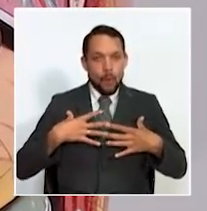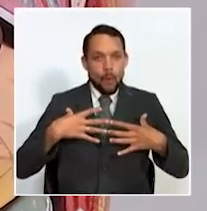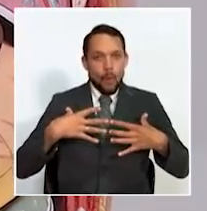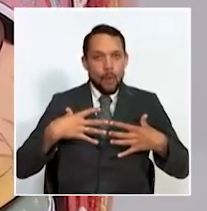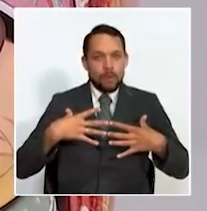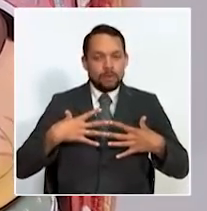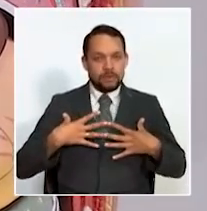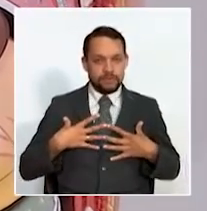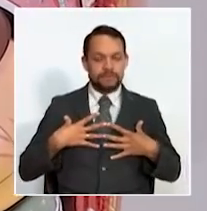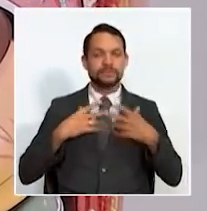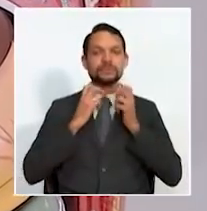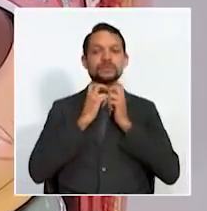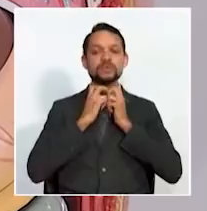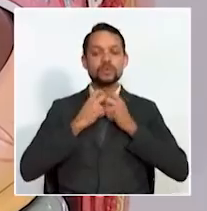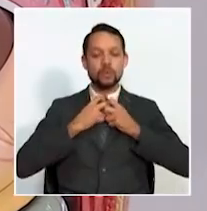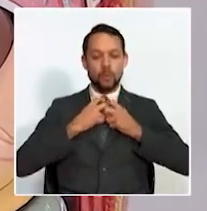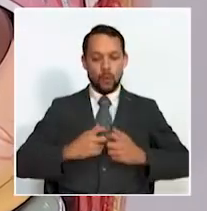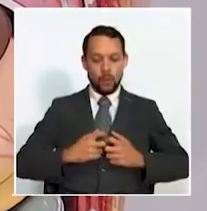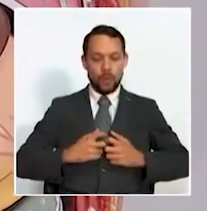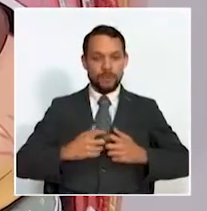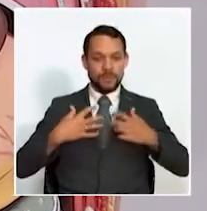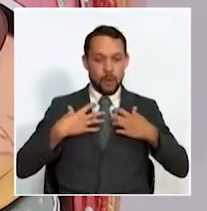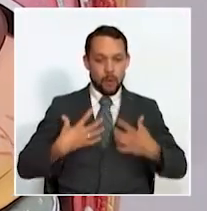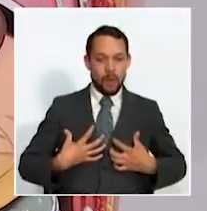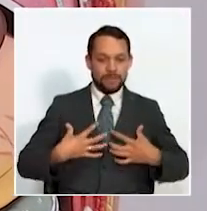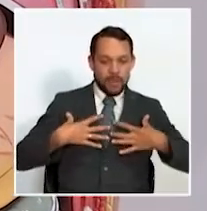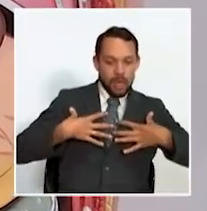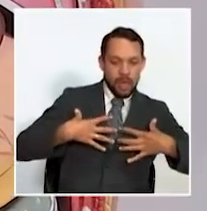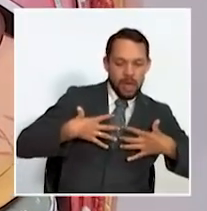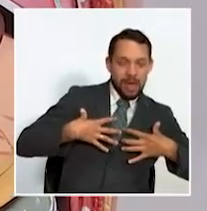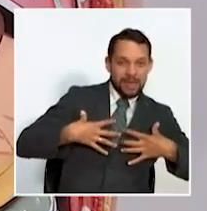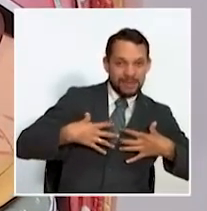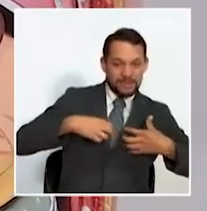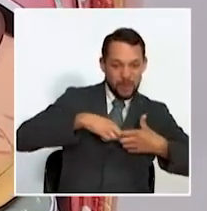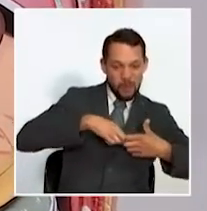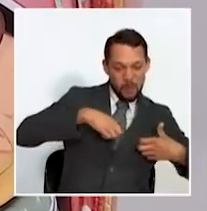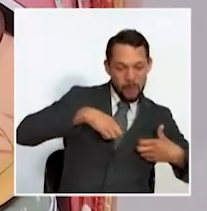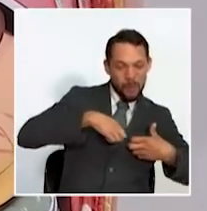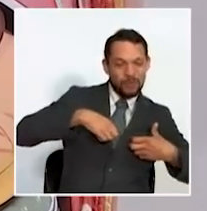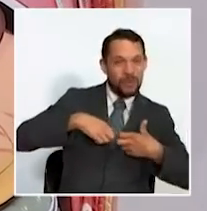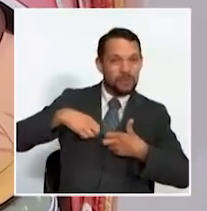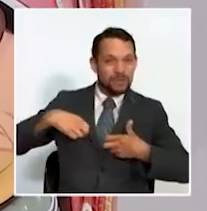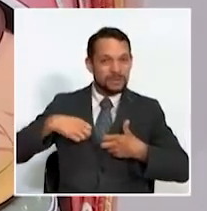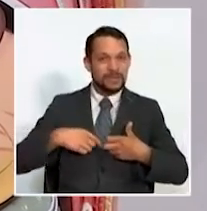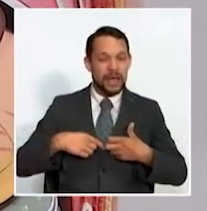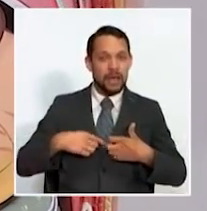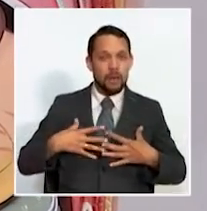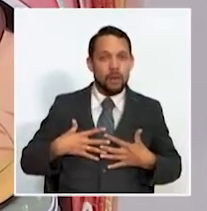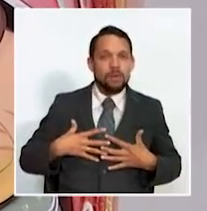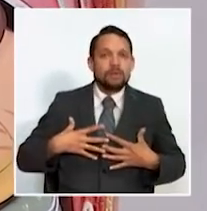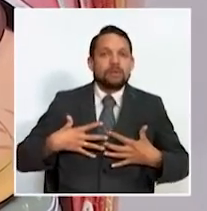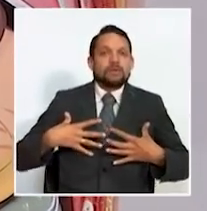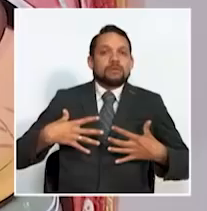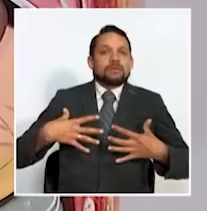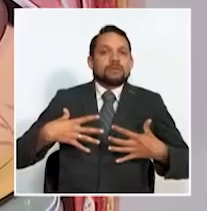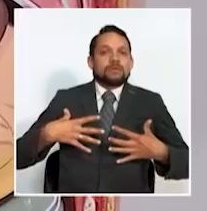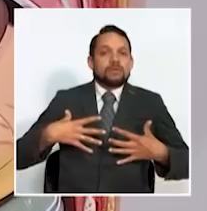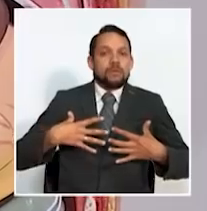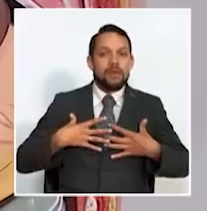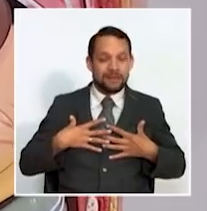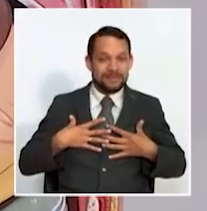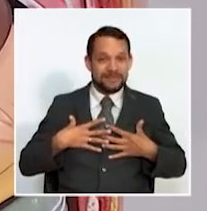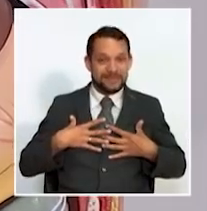yo tengo tos, el diafragma se contrae y levanta produciendo una salida fuerte del aire, produciendo la